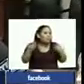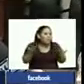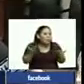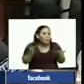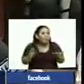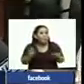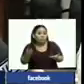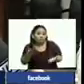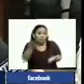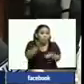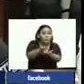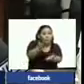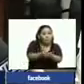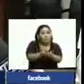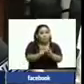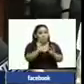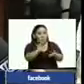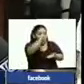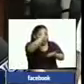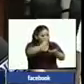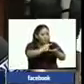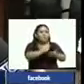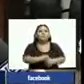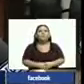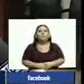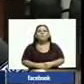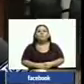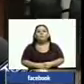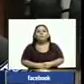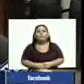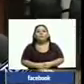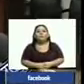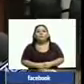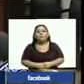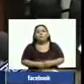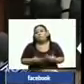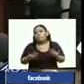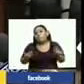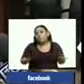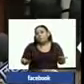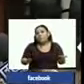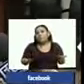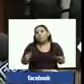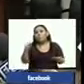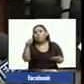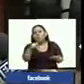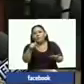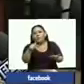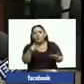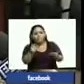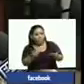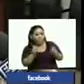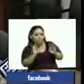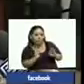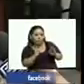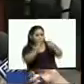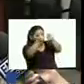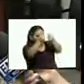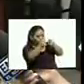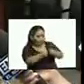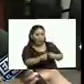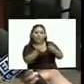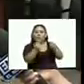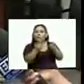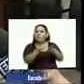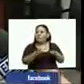propuestas de incremento donde se ha prometido hacerlo. Creo que eso contribuiría a resolverlo. Lo que